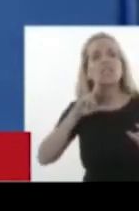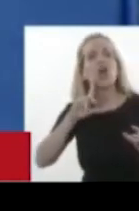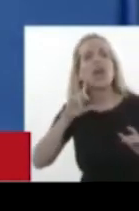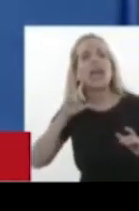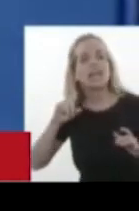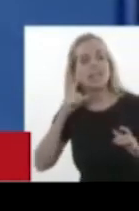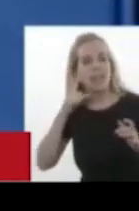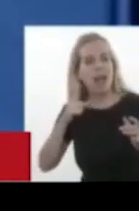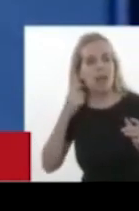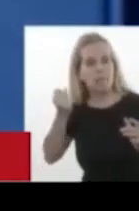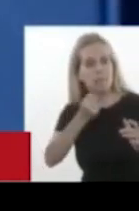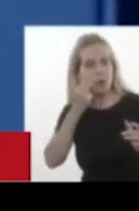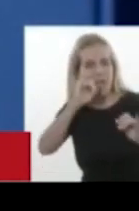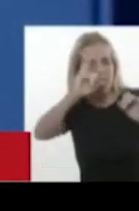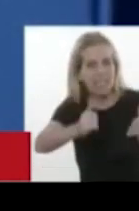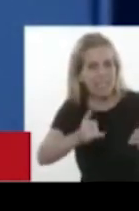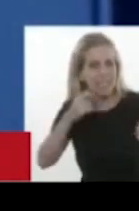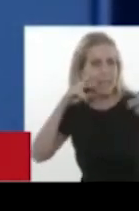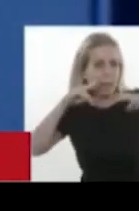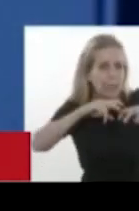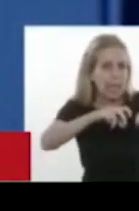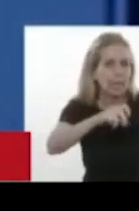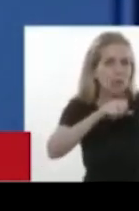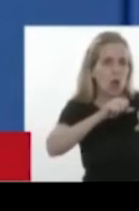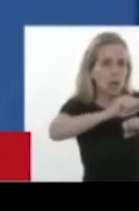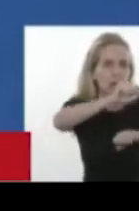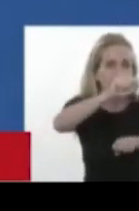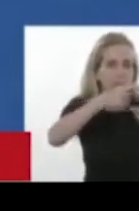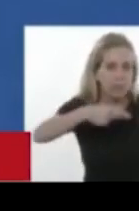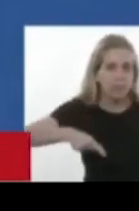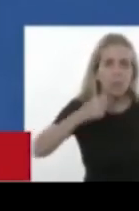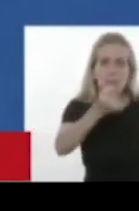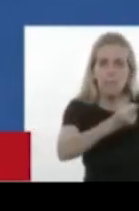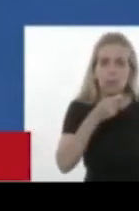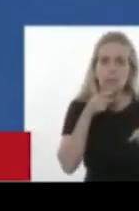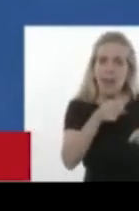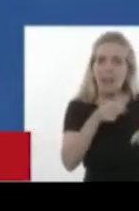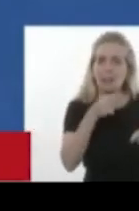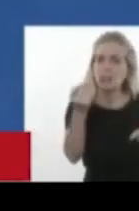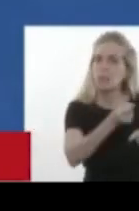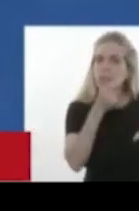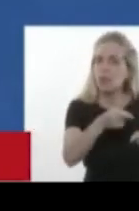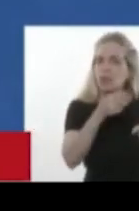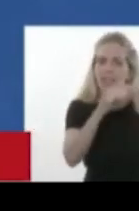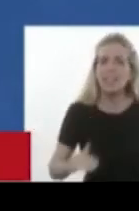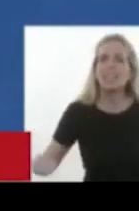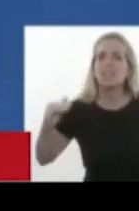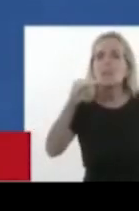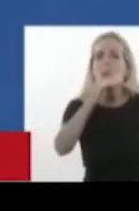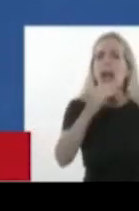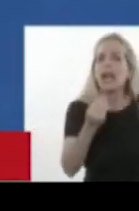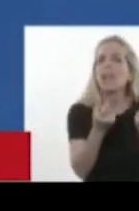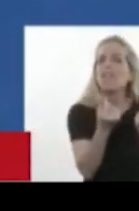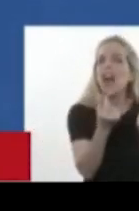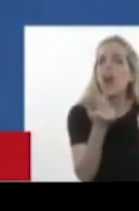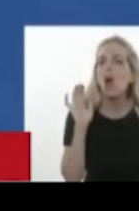no cabe ninguna duda. El mérito existe. Pero el mérito, para que valga como tal, exige que todos partan